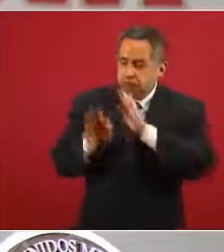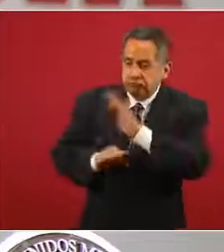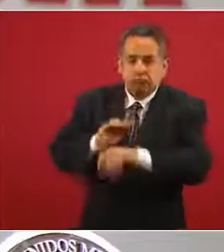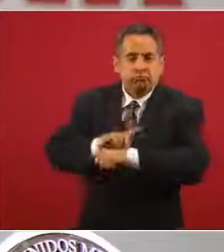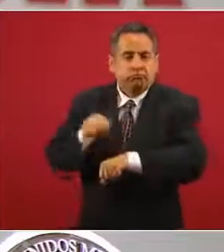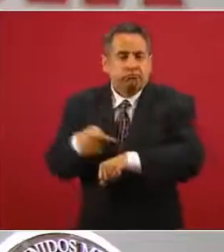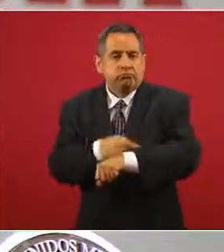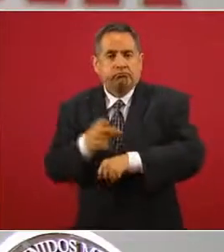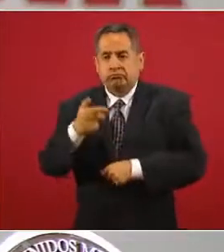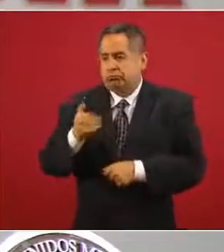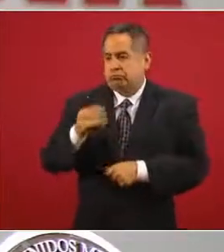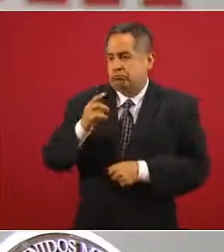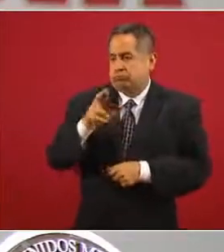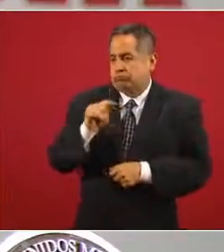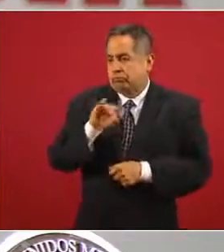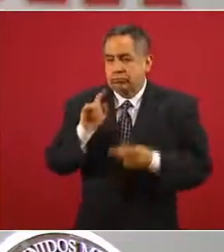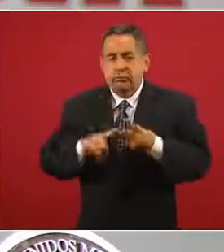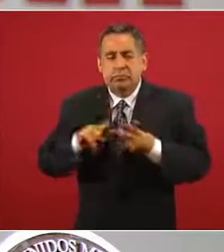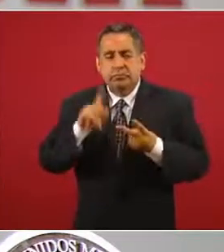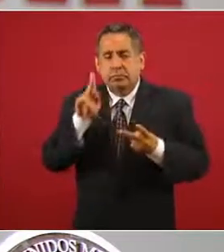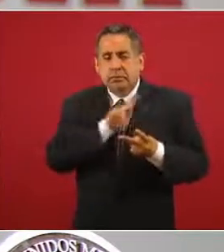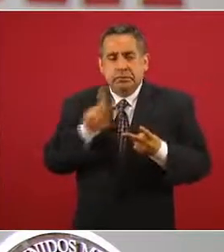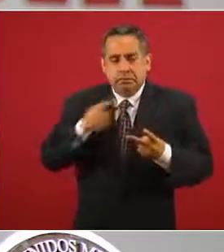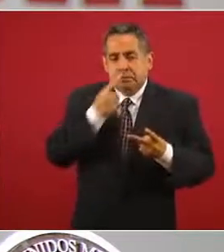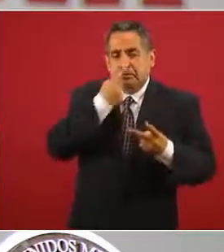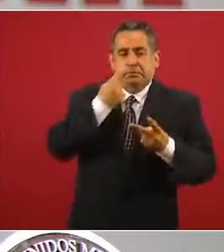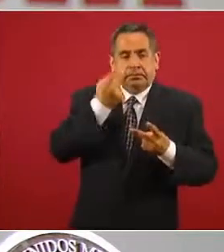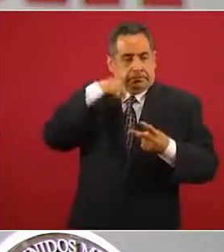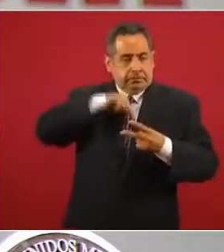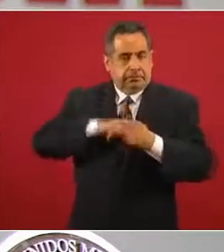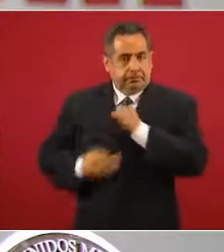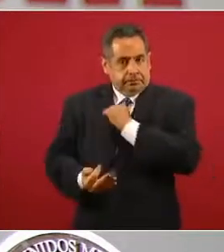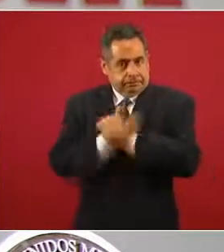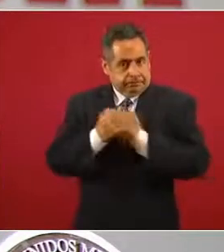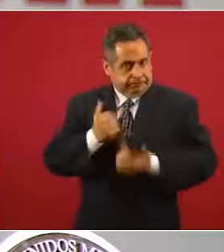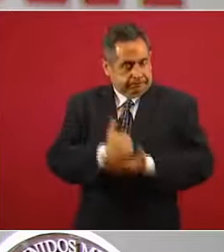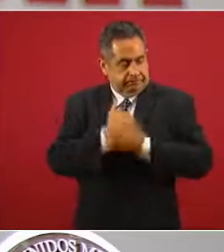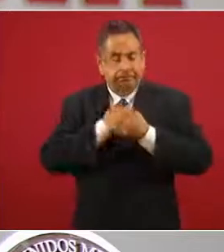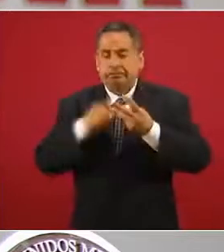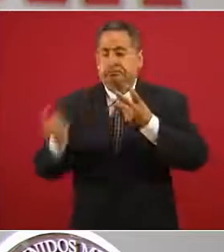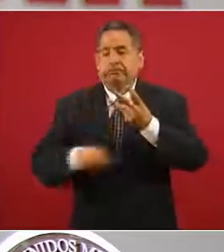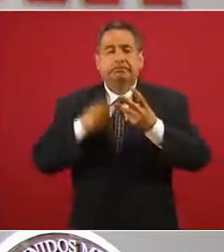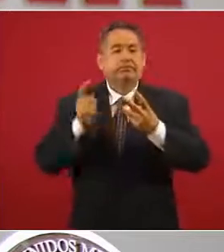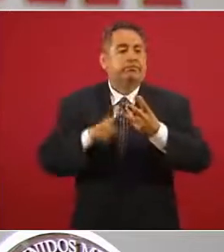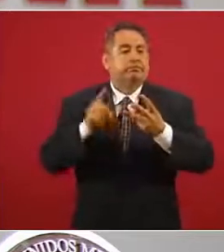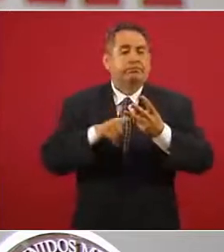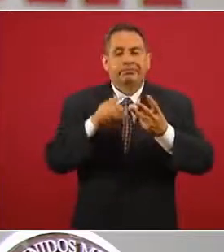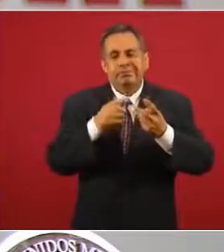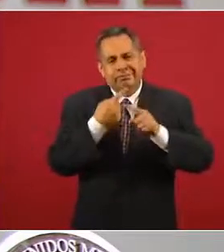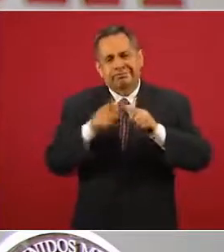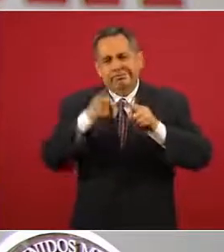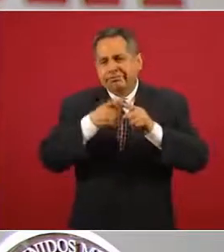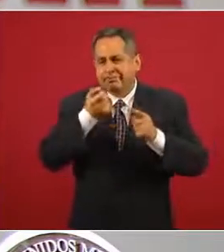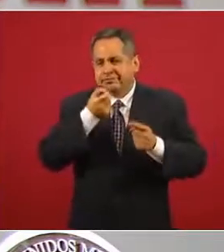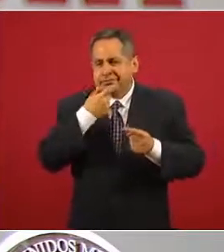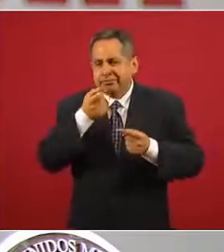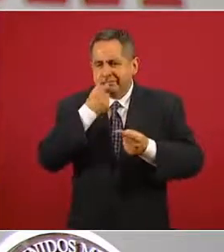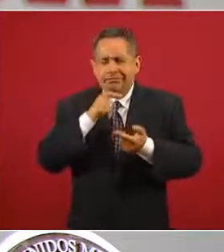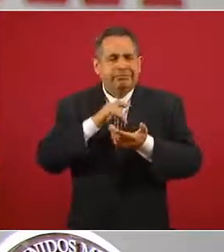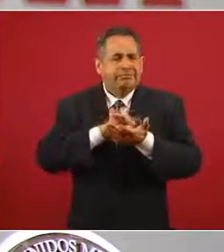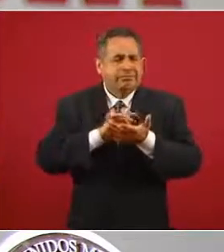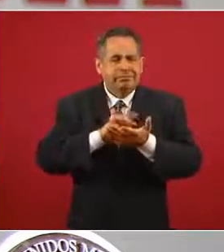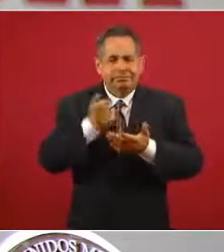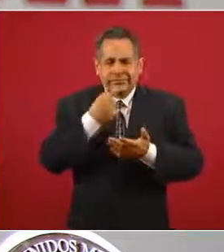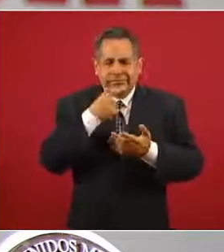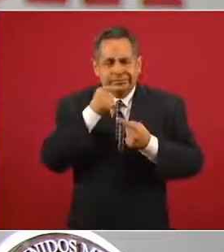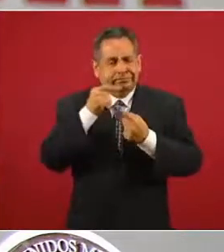que necesitan oxigenoterapia, incluida la ventilación mecánica, que necesitan varios medicamentos